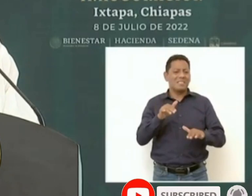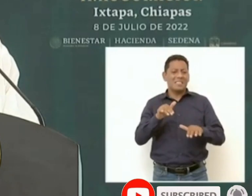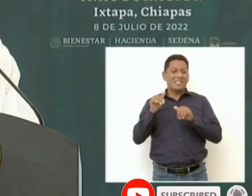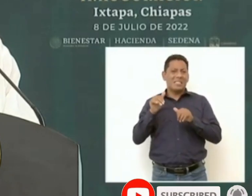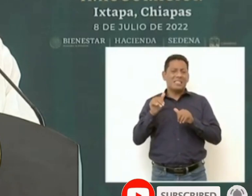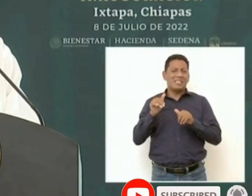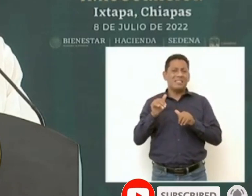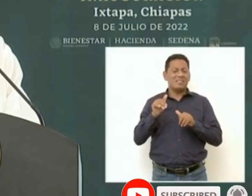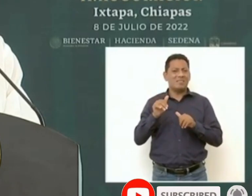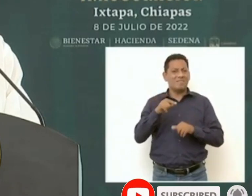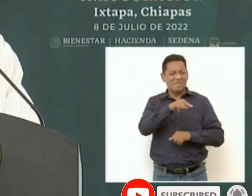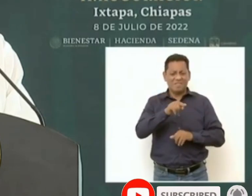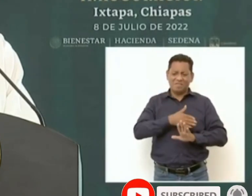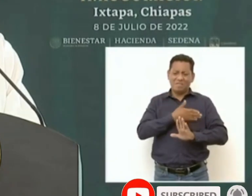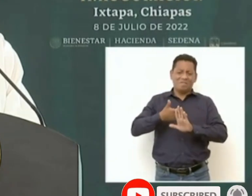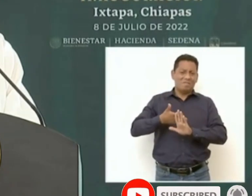Imagínense lo que